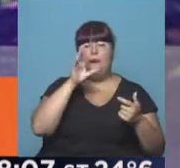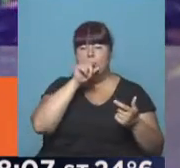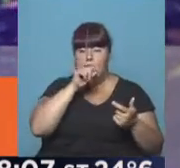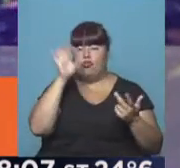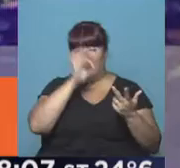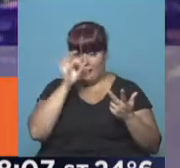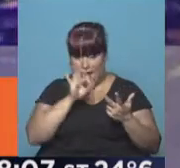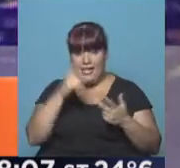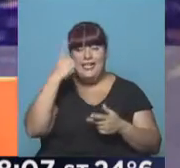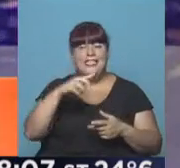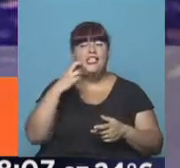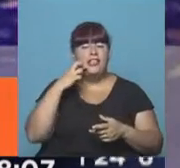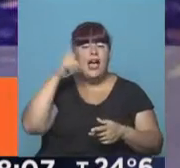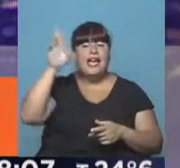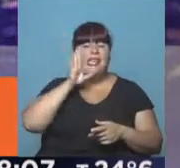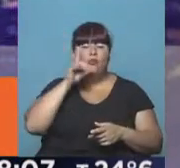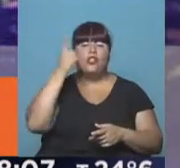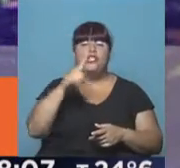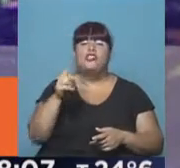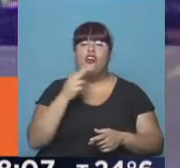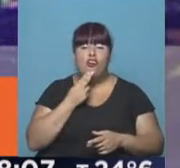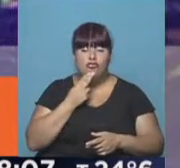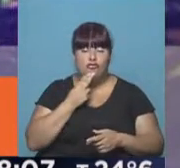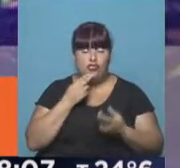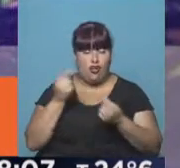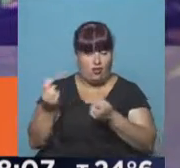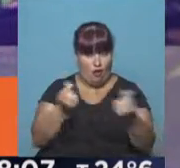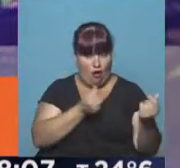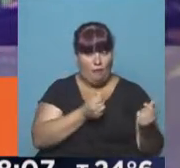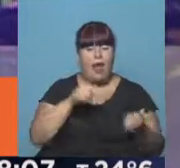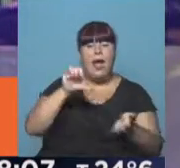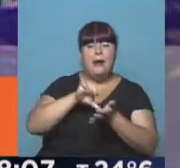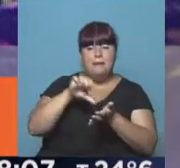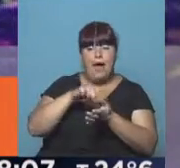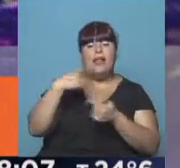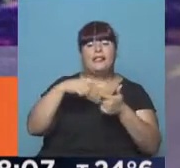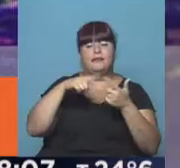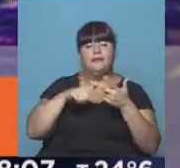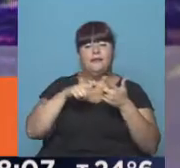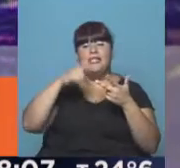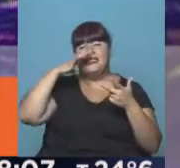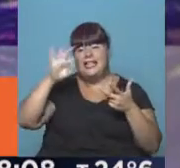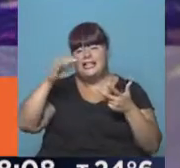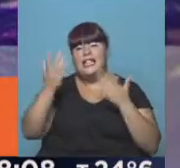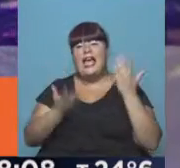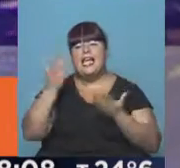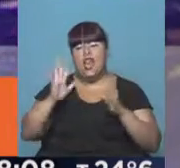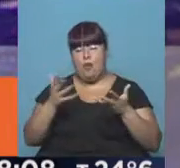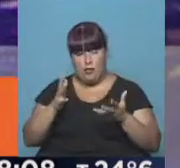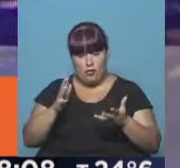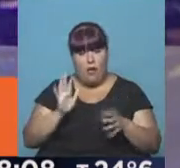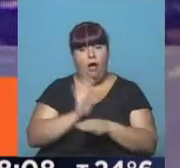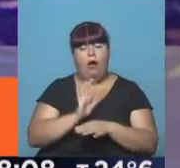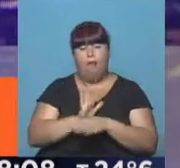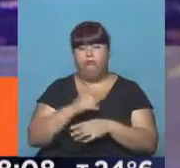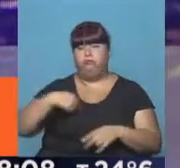porcina 119 eeuu 111 consume y los países que siguen están en 70 kilos de promedio o sea que